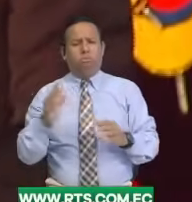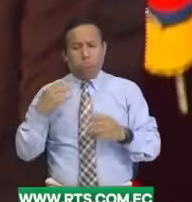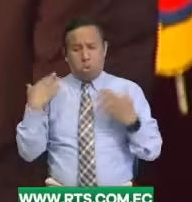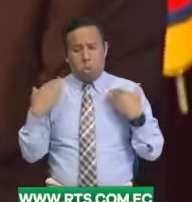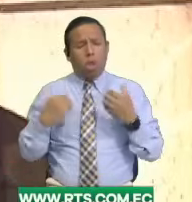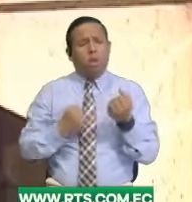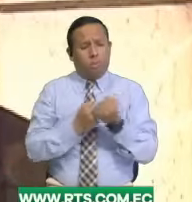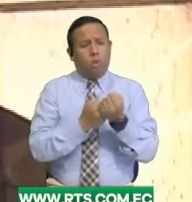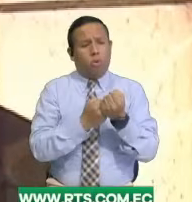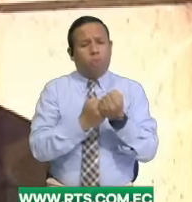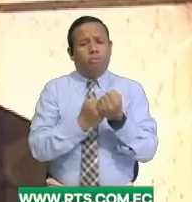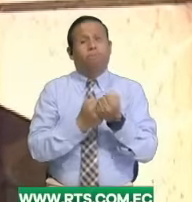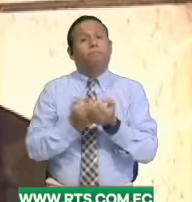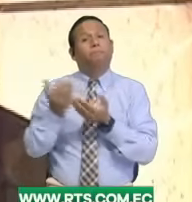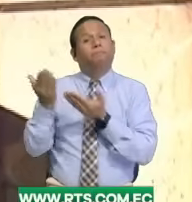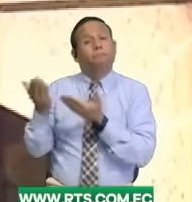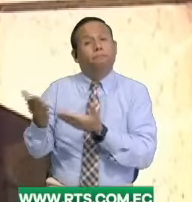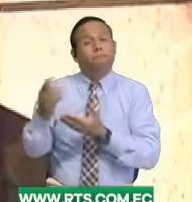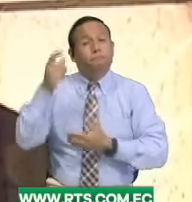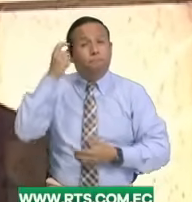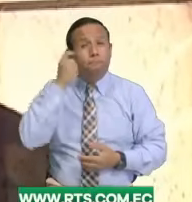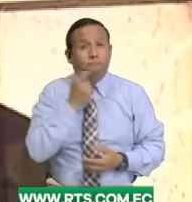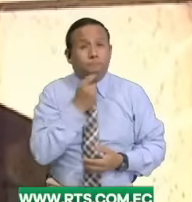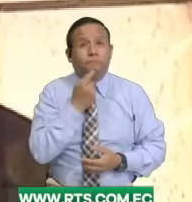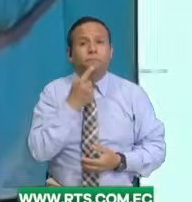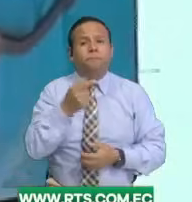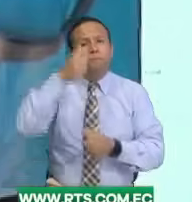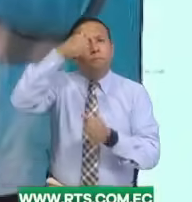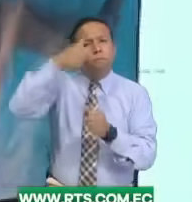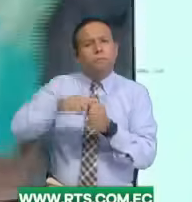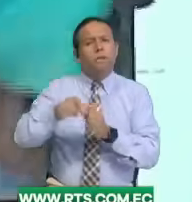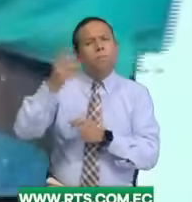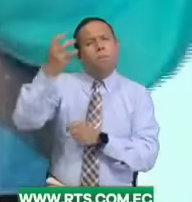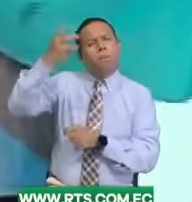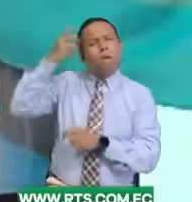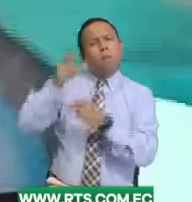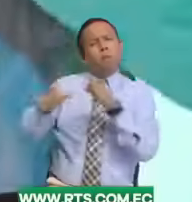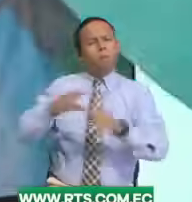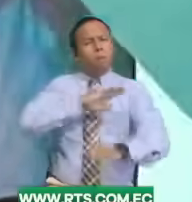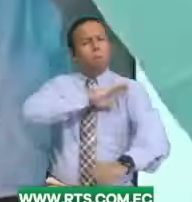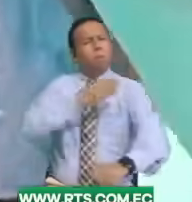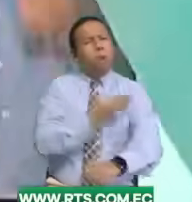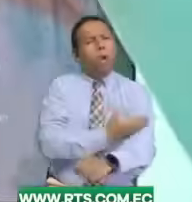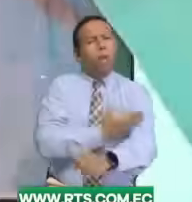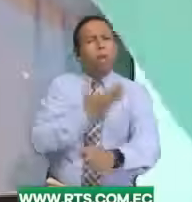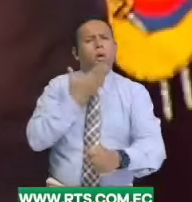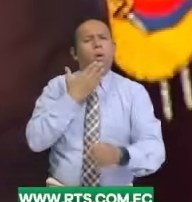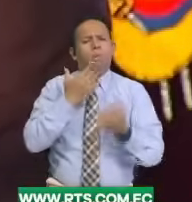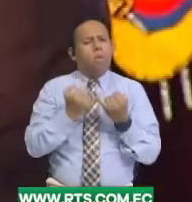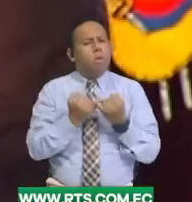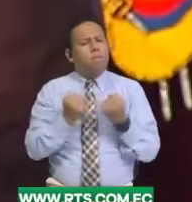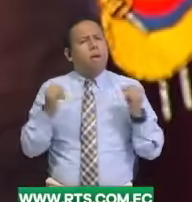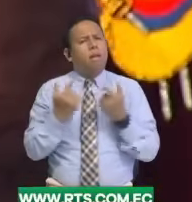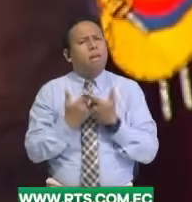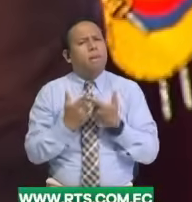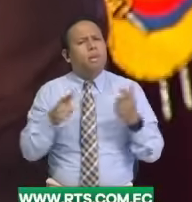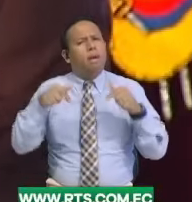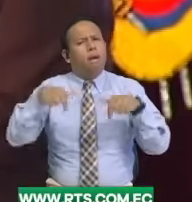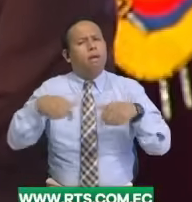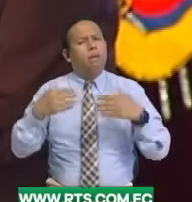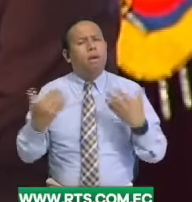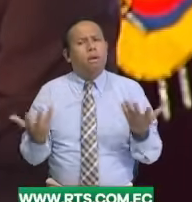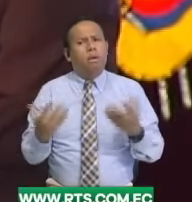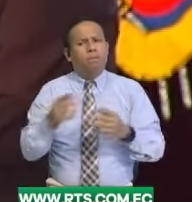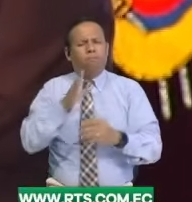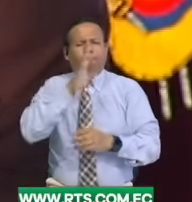Guayaquil. Álvarez también recordó a los próceres, habló de la libertad y de la independencia de Guayaquil. Hemos resistido y hemos